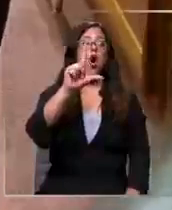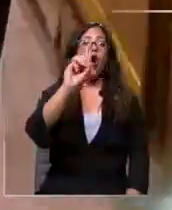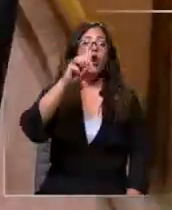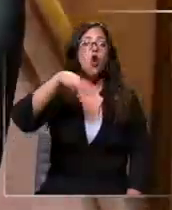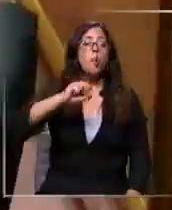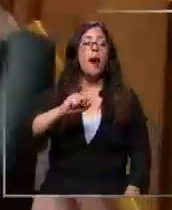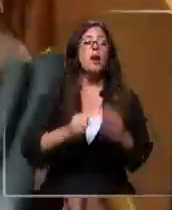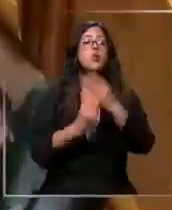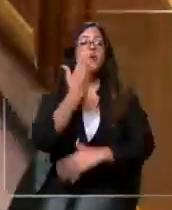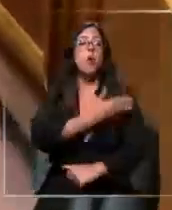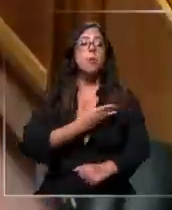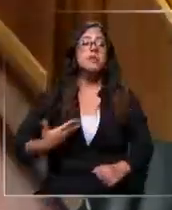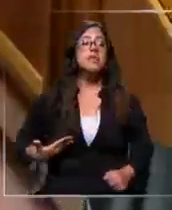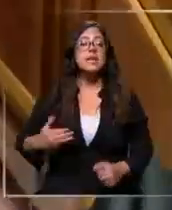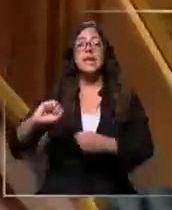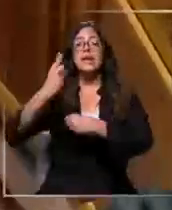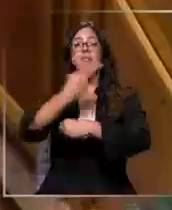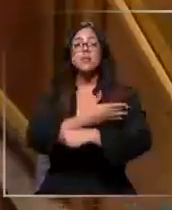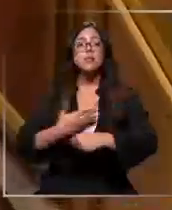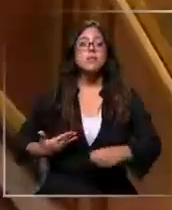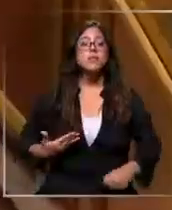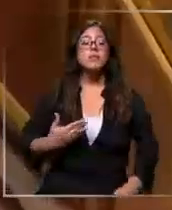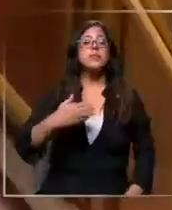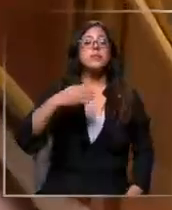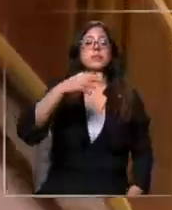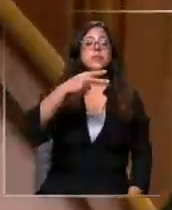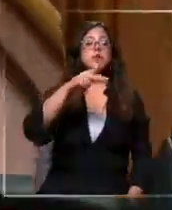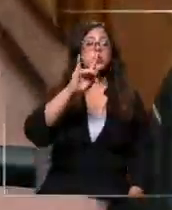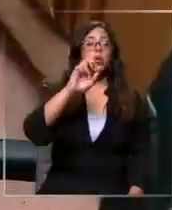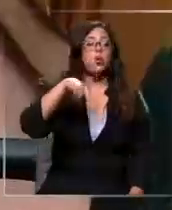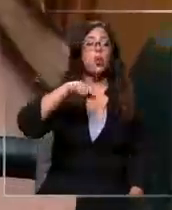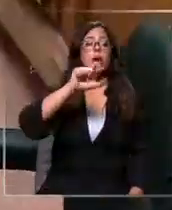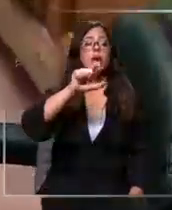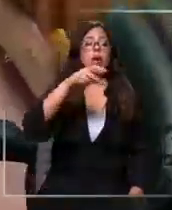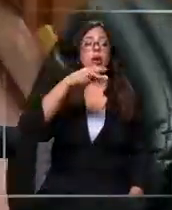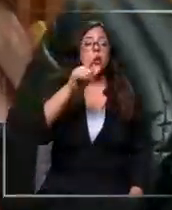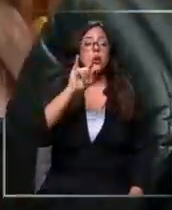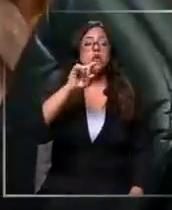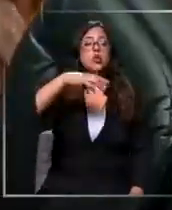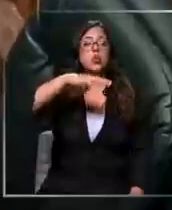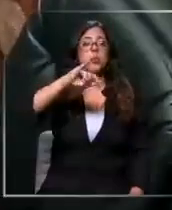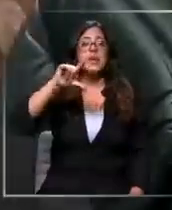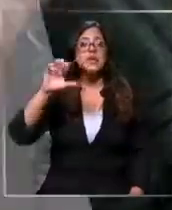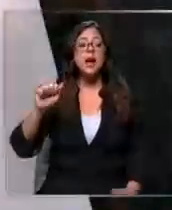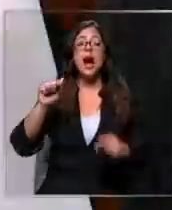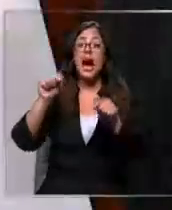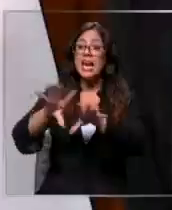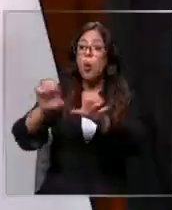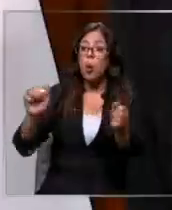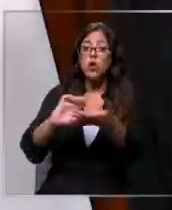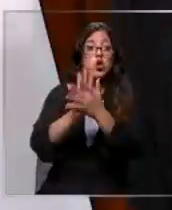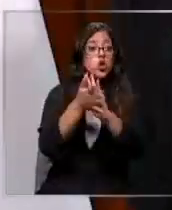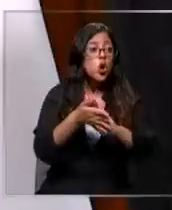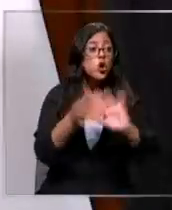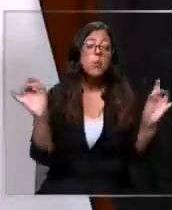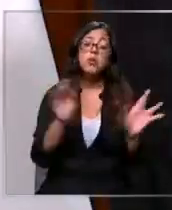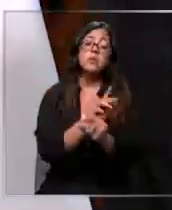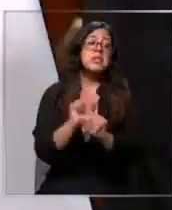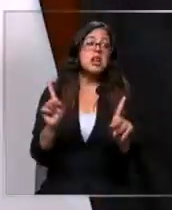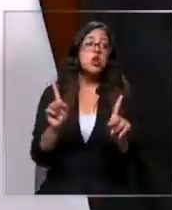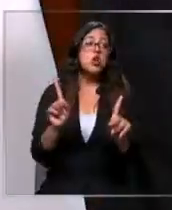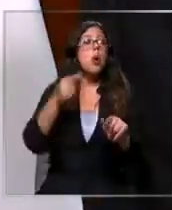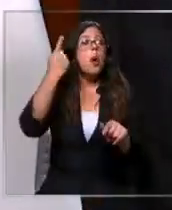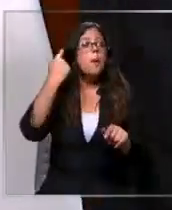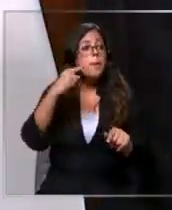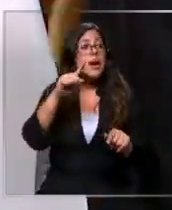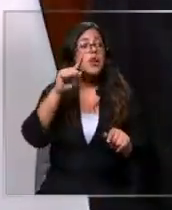el presidente y el vicepresidente Francisco Huenchumilla. ¿Significa eso que vamos a estar de acuerdo en todo? No, probablemente no, pero